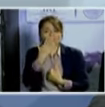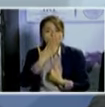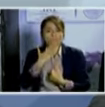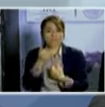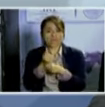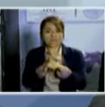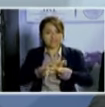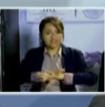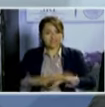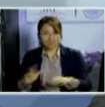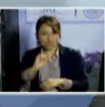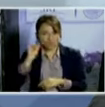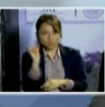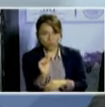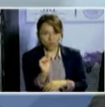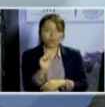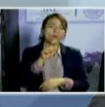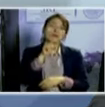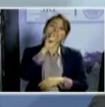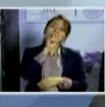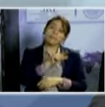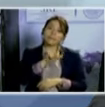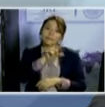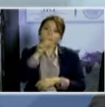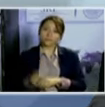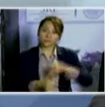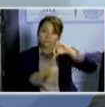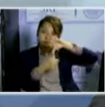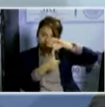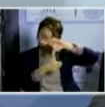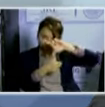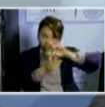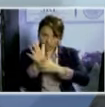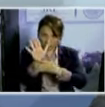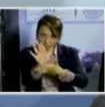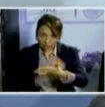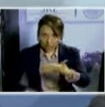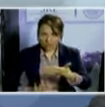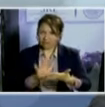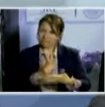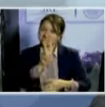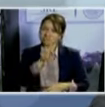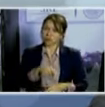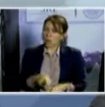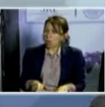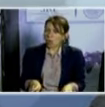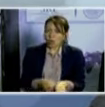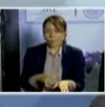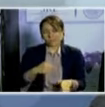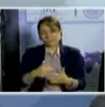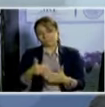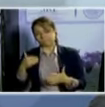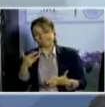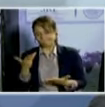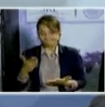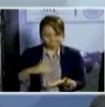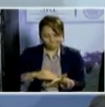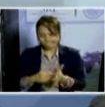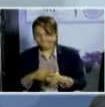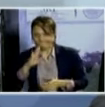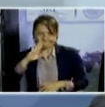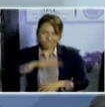en América Latina, esto es la reinserción, y la reinserción en particular de los que